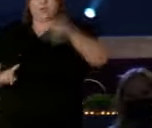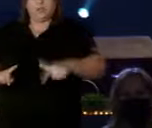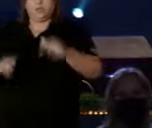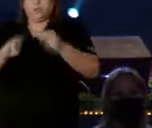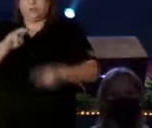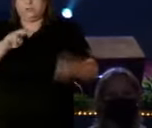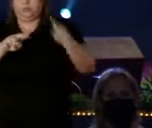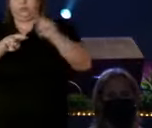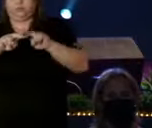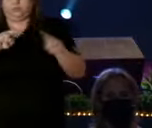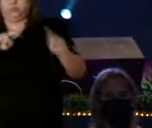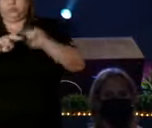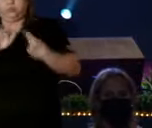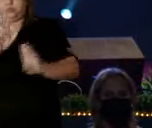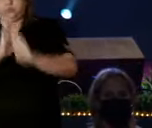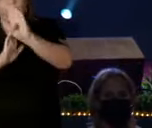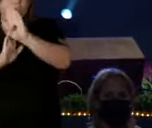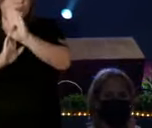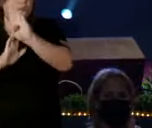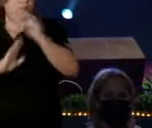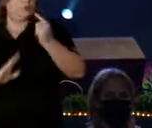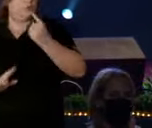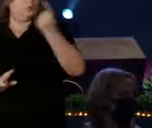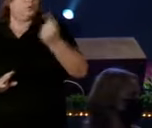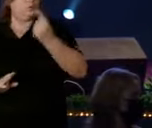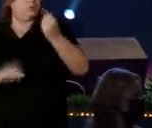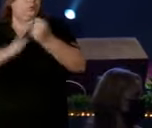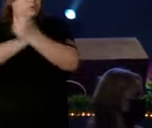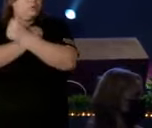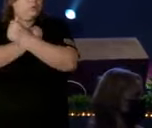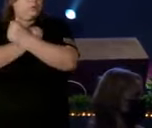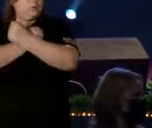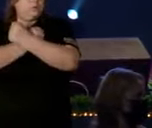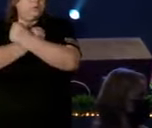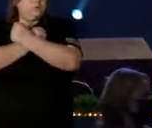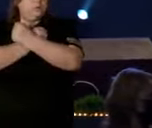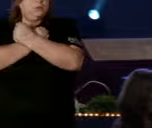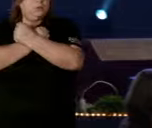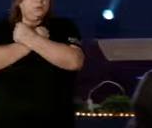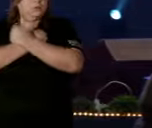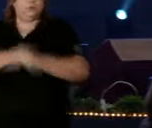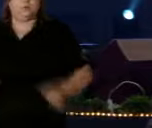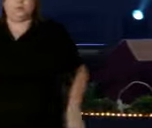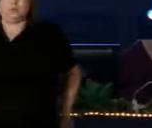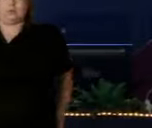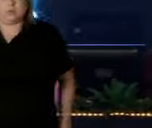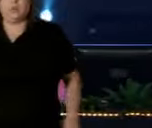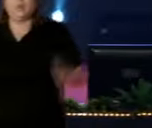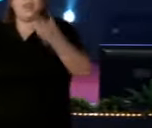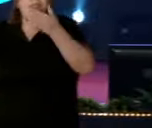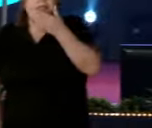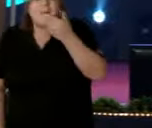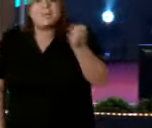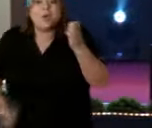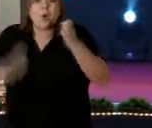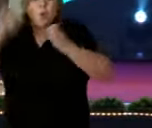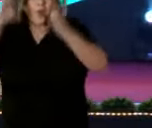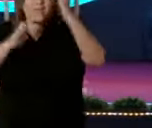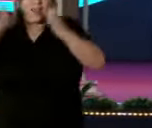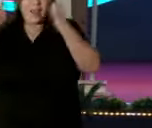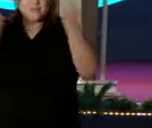creciendo. Si usted tiene pasión y amor por lo que hace, créame, Dios lo valora. Y la mejor evaluación la hace Dios.